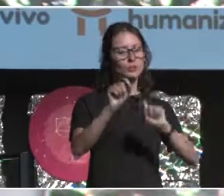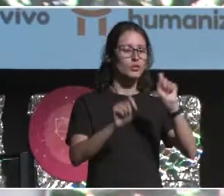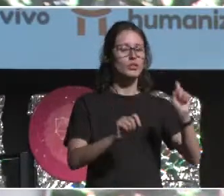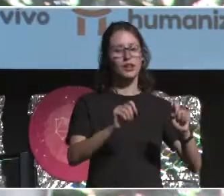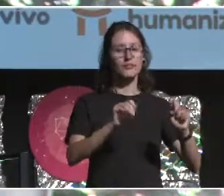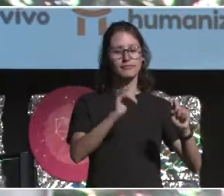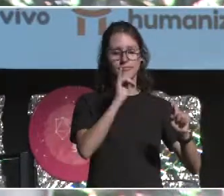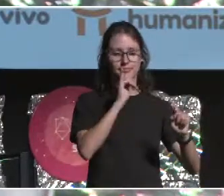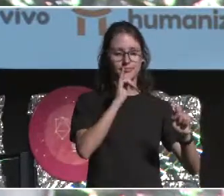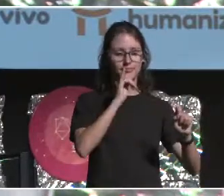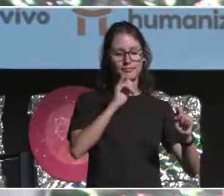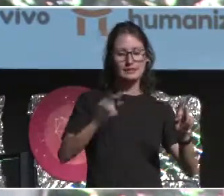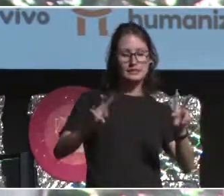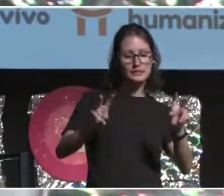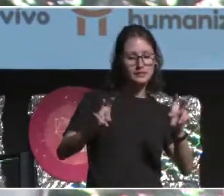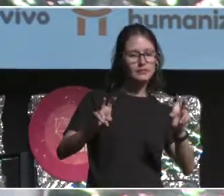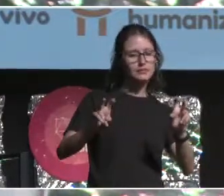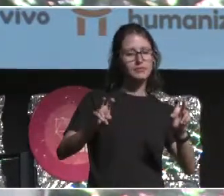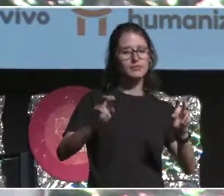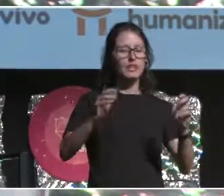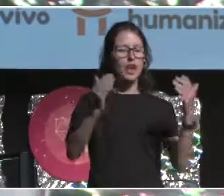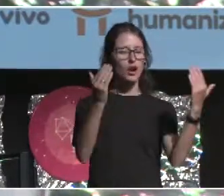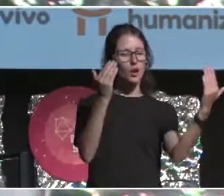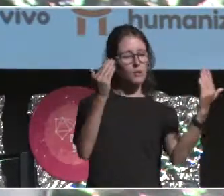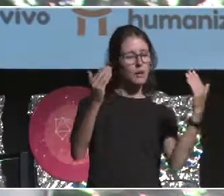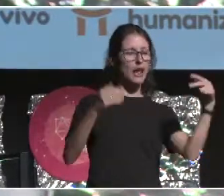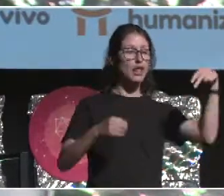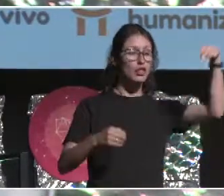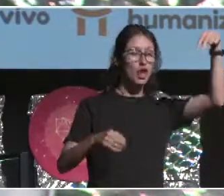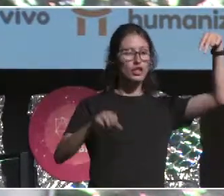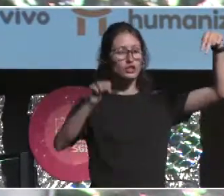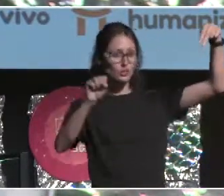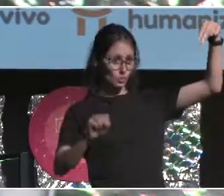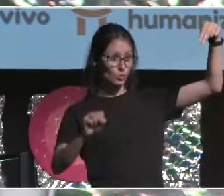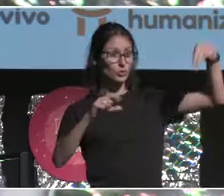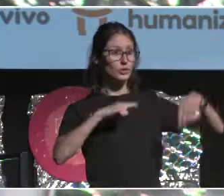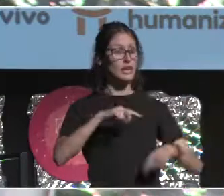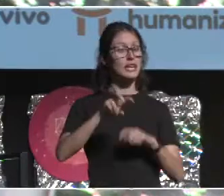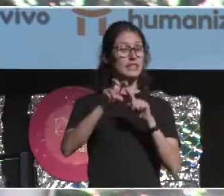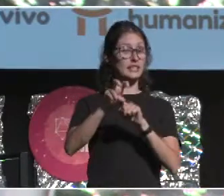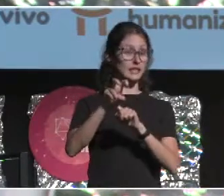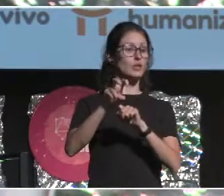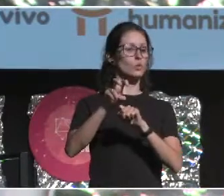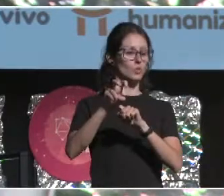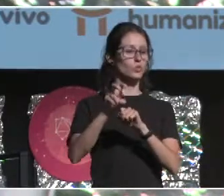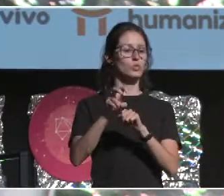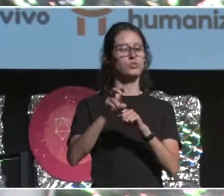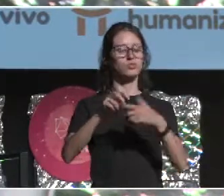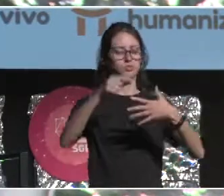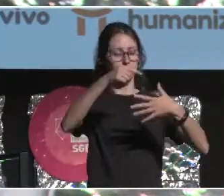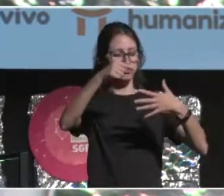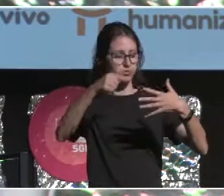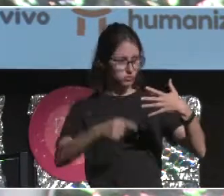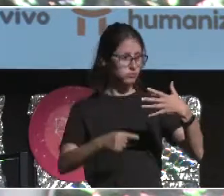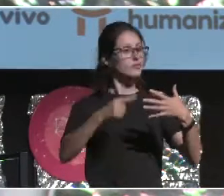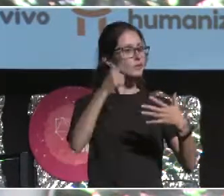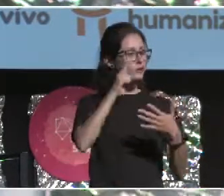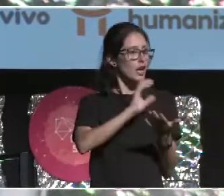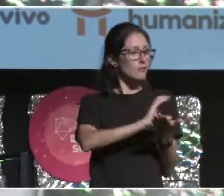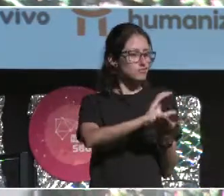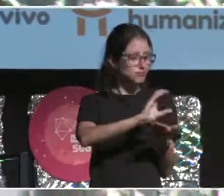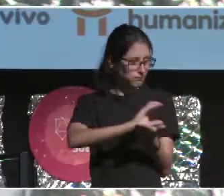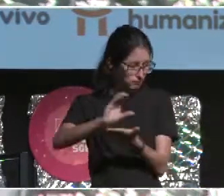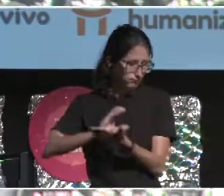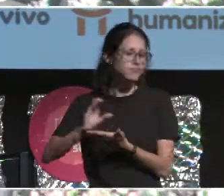norte, esta red, como les decía, somos 5 organizaciones financiadas principalmente por IDRC, el